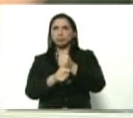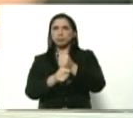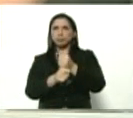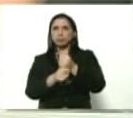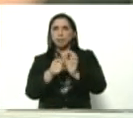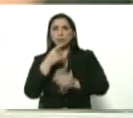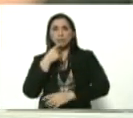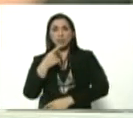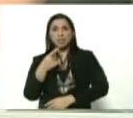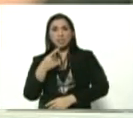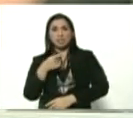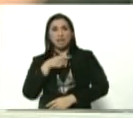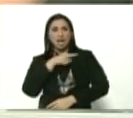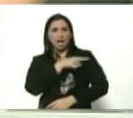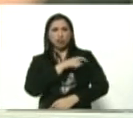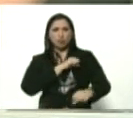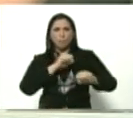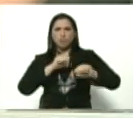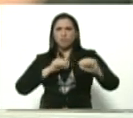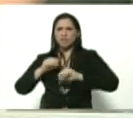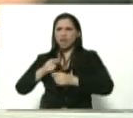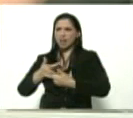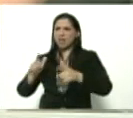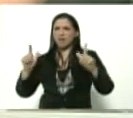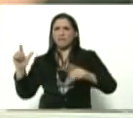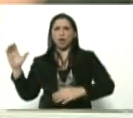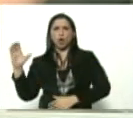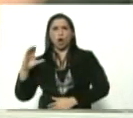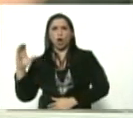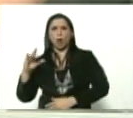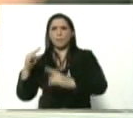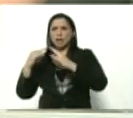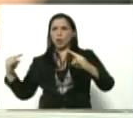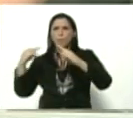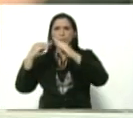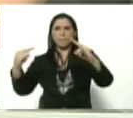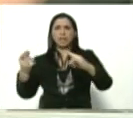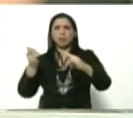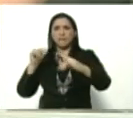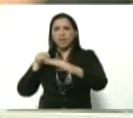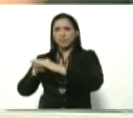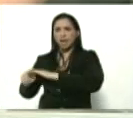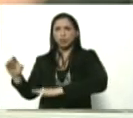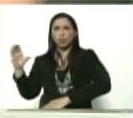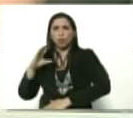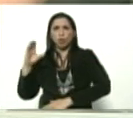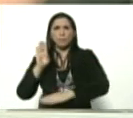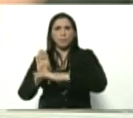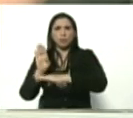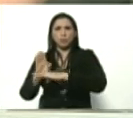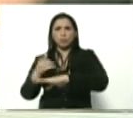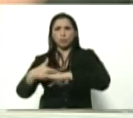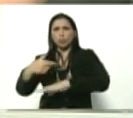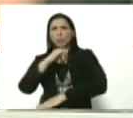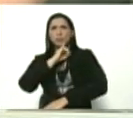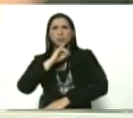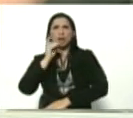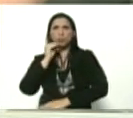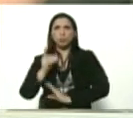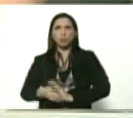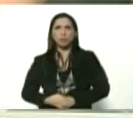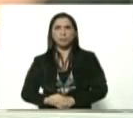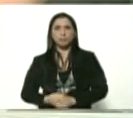Dicen que ellos se movían libremente en Colombia, que los campamentos estaban en Colombia, protegidos por el gobierno de Iván Duque